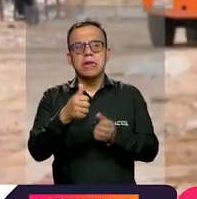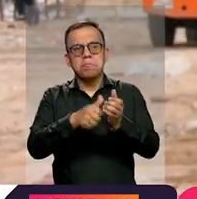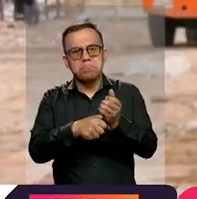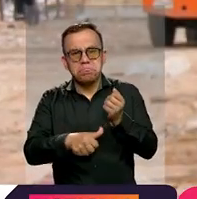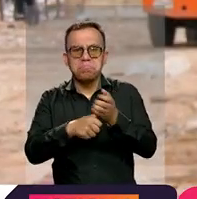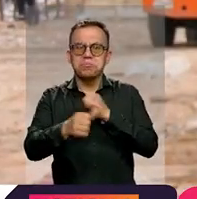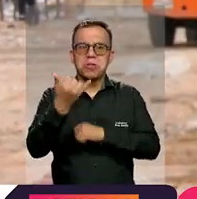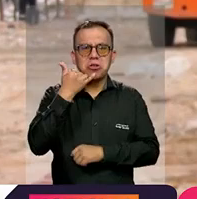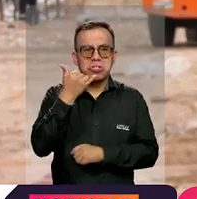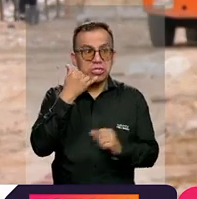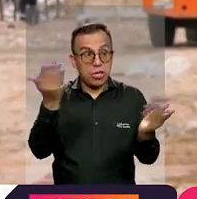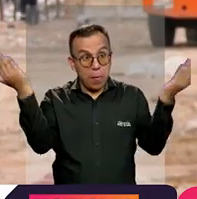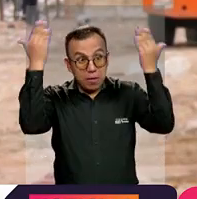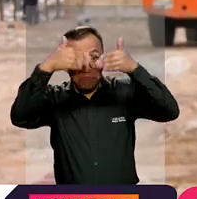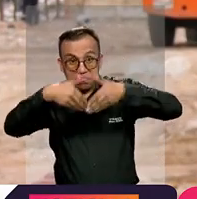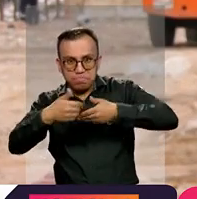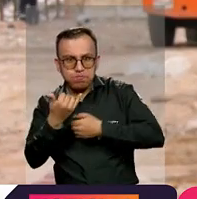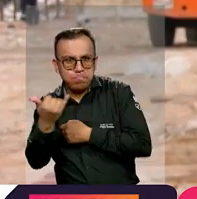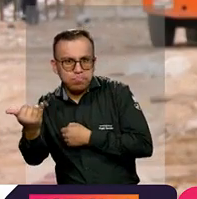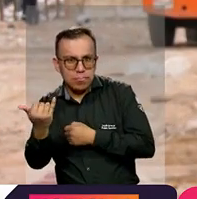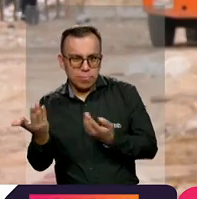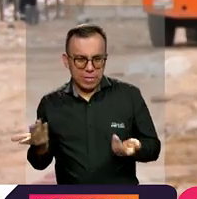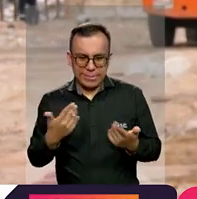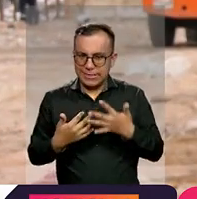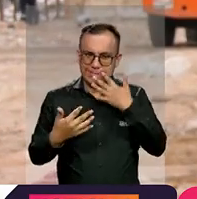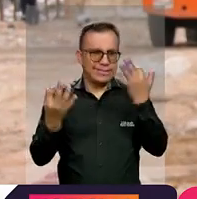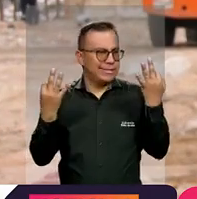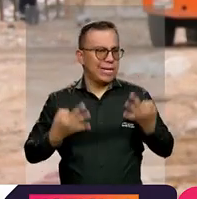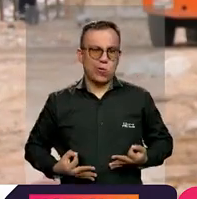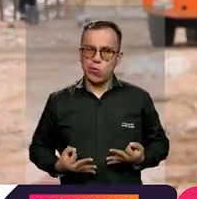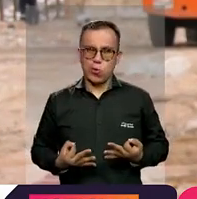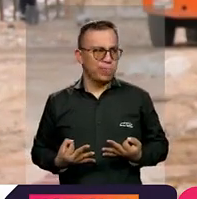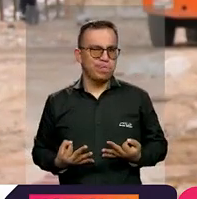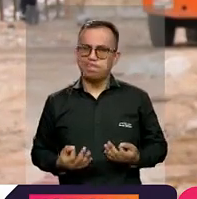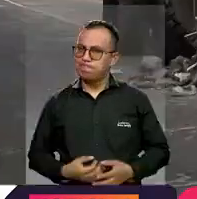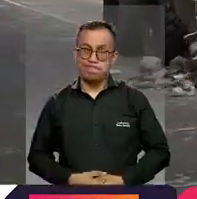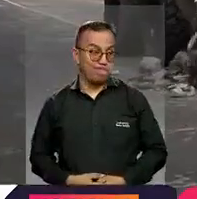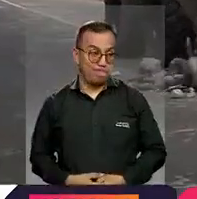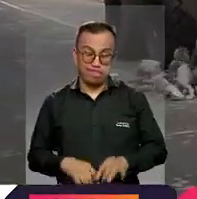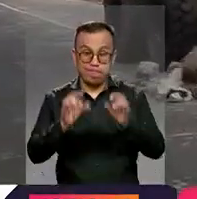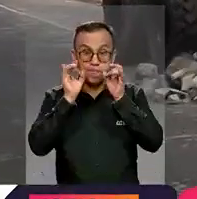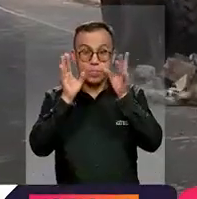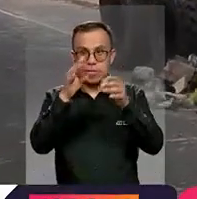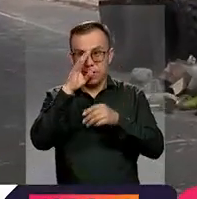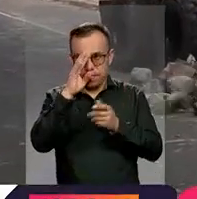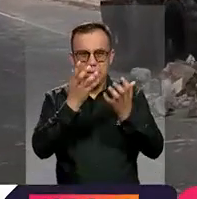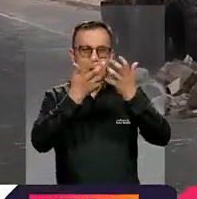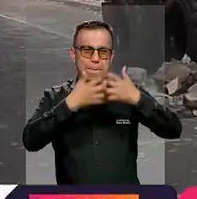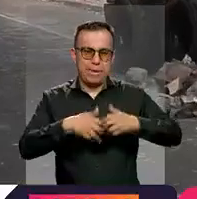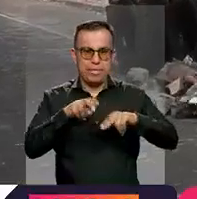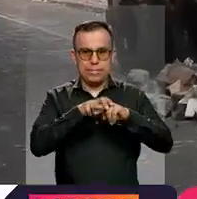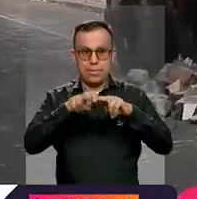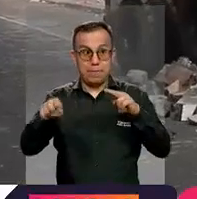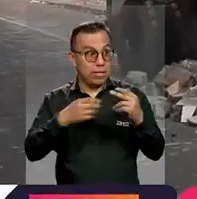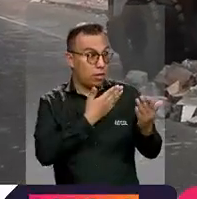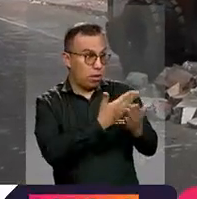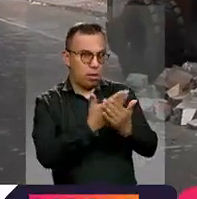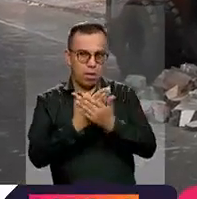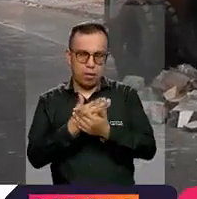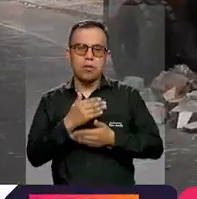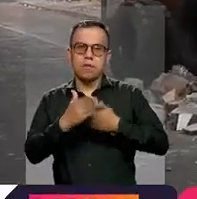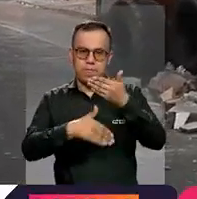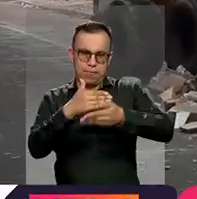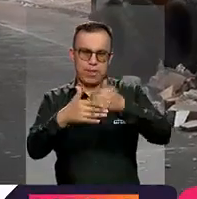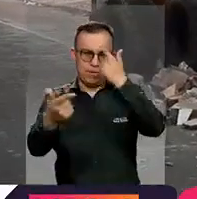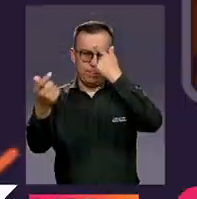para esconderse, entonces la seguridad sí ha estado terrible. Según la empresa Metro, ante las denuncias se han aplicado